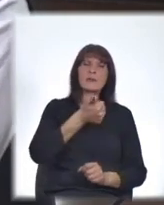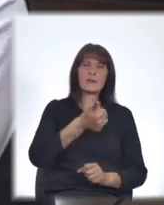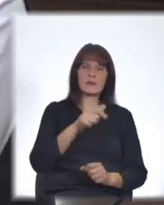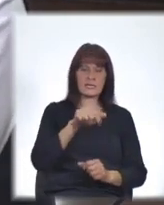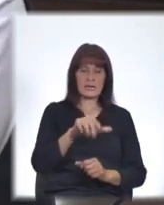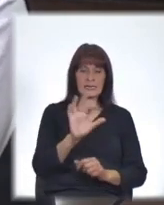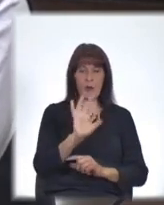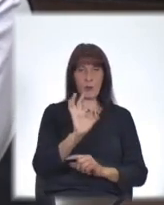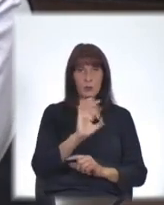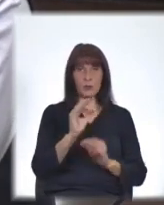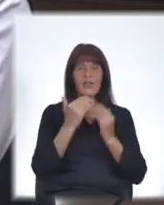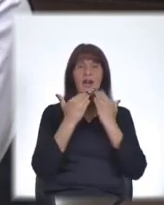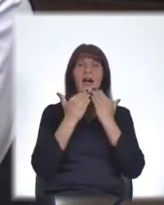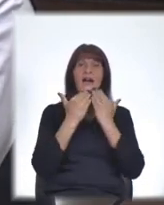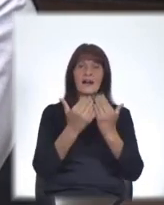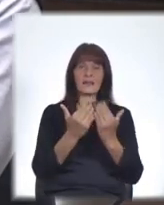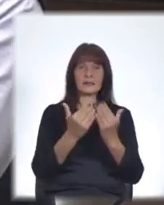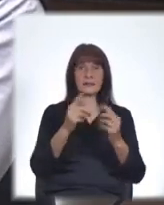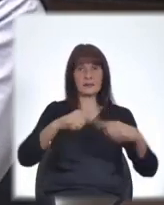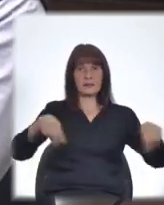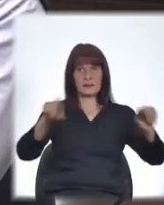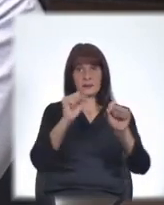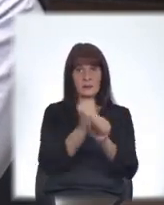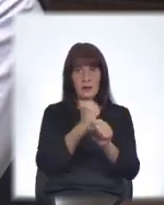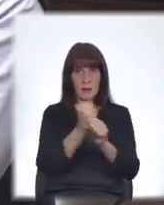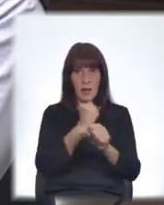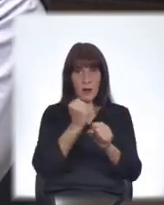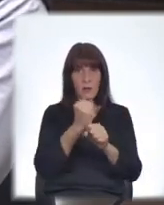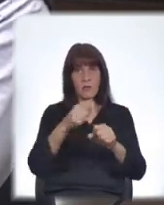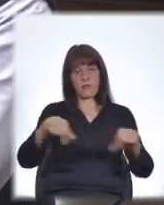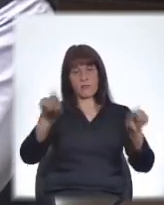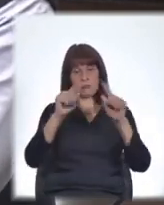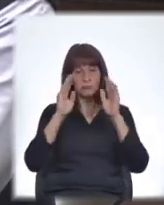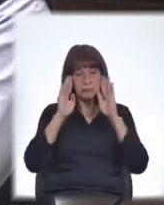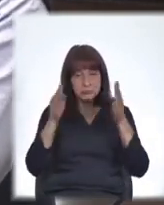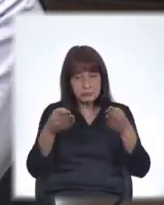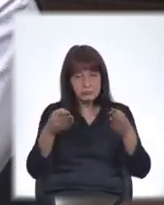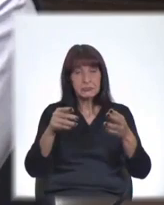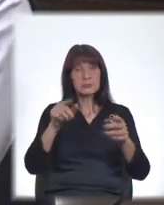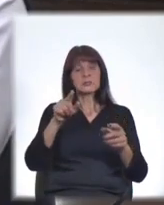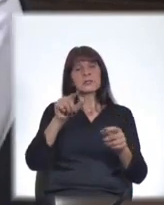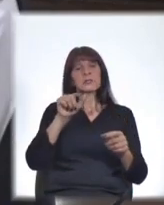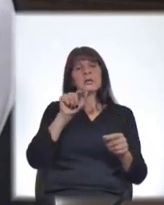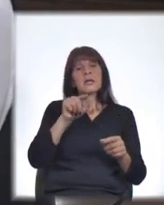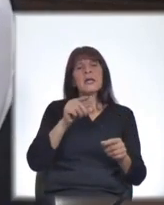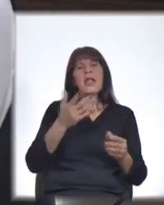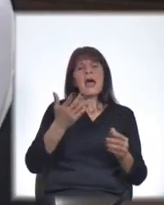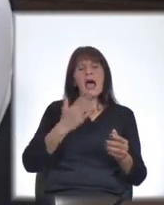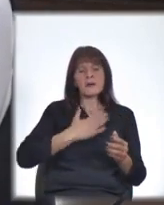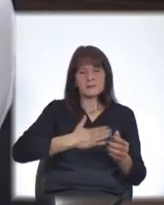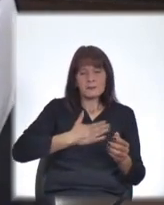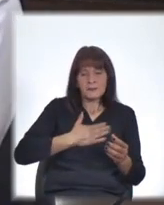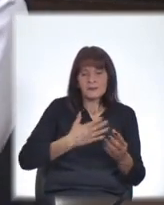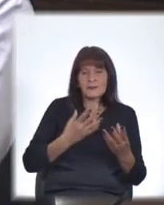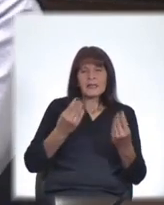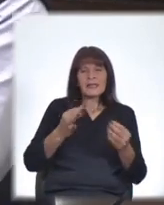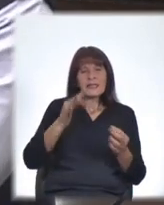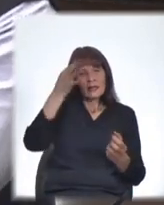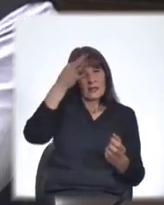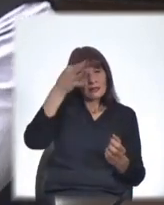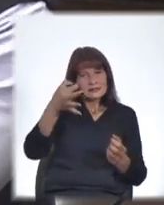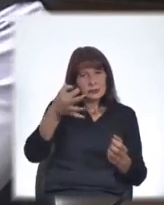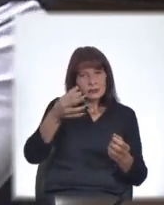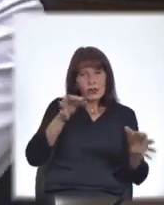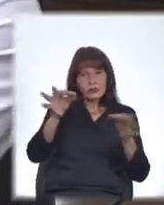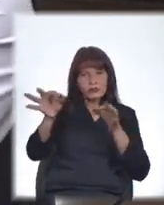para agradecer el trabajo, la dedicación, la contemplación y el asesoramiento